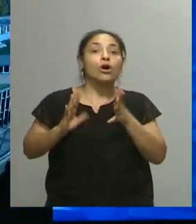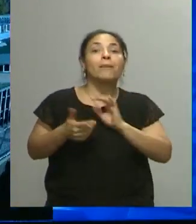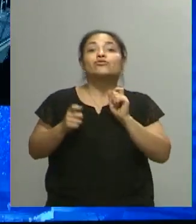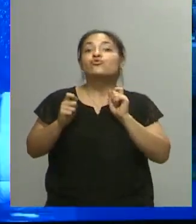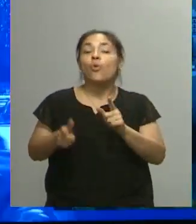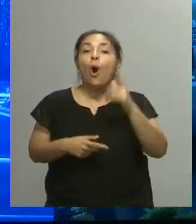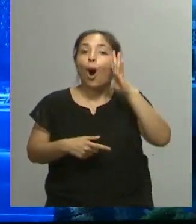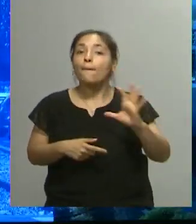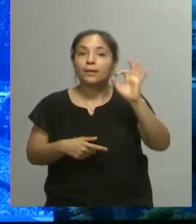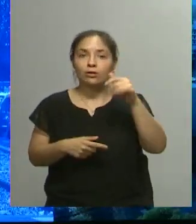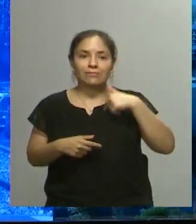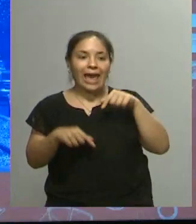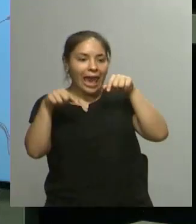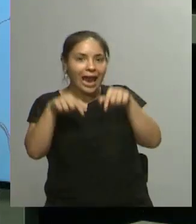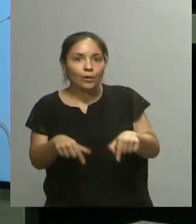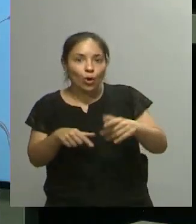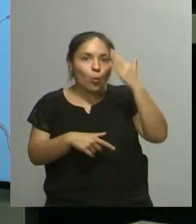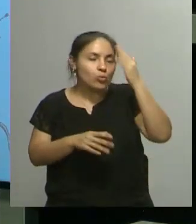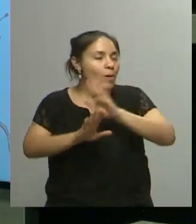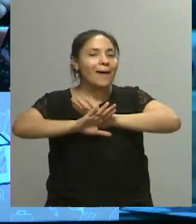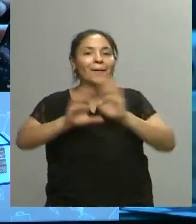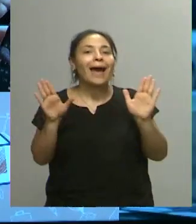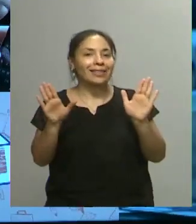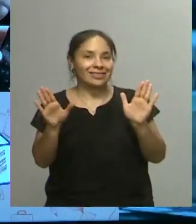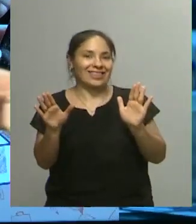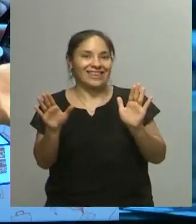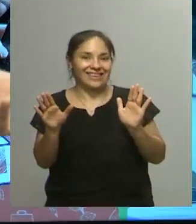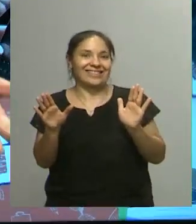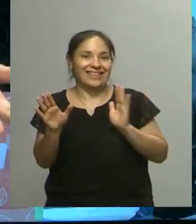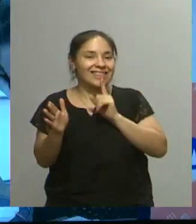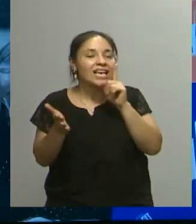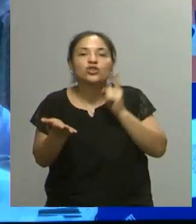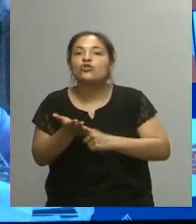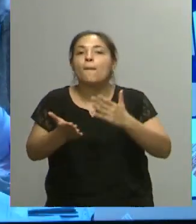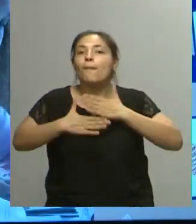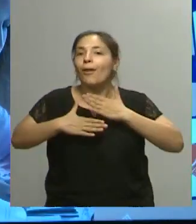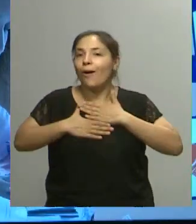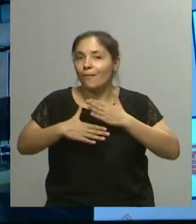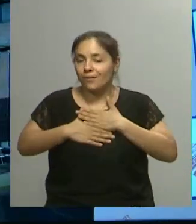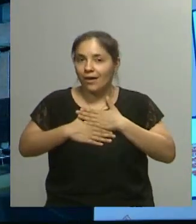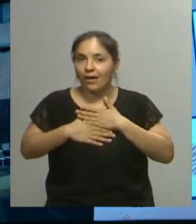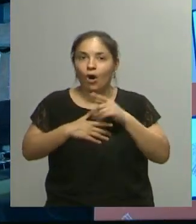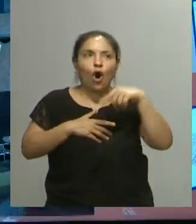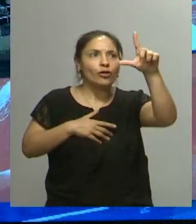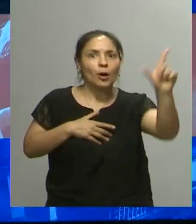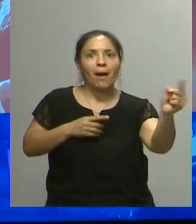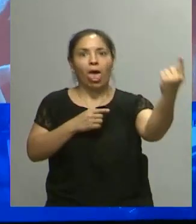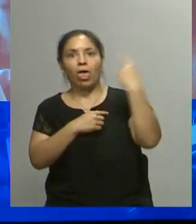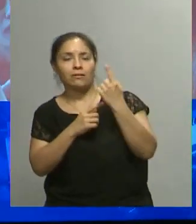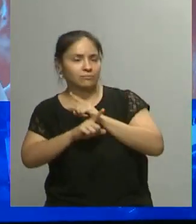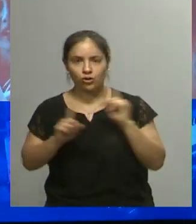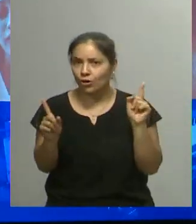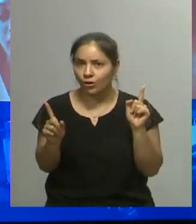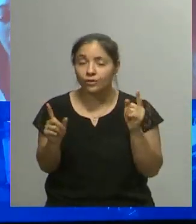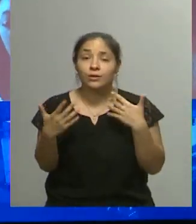diga, esto no lo aguantamos más, ¿sí? Porque también es un relativismo cultural bastante